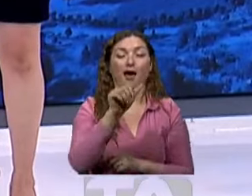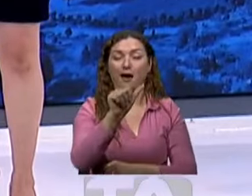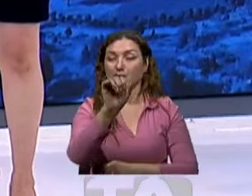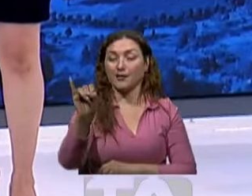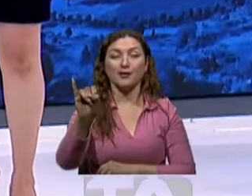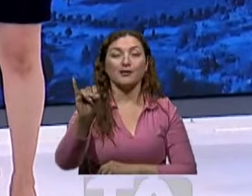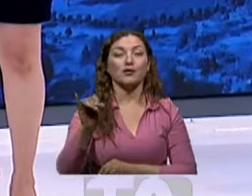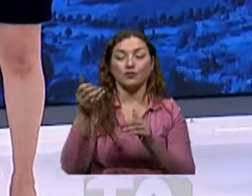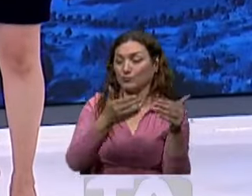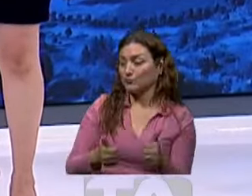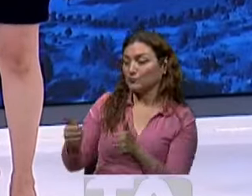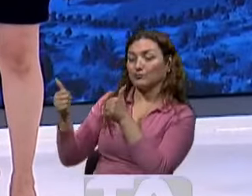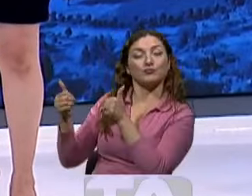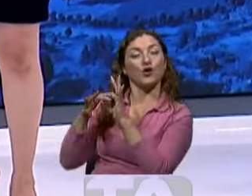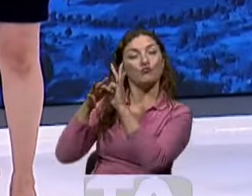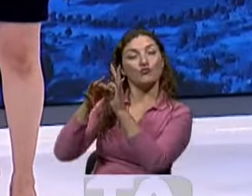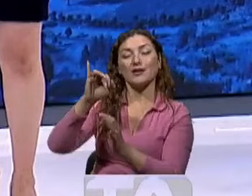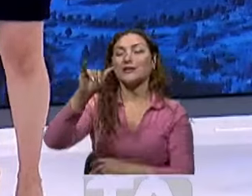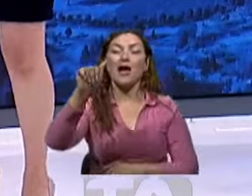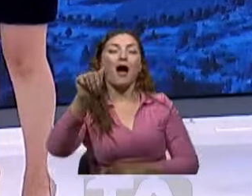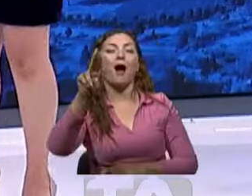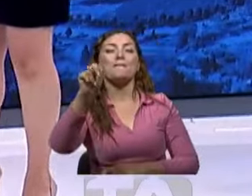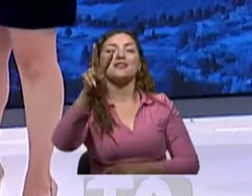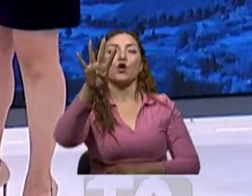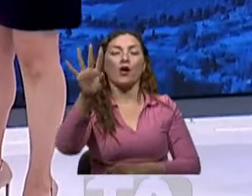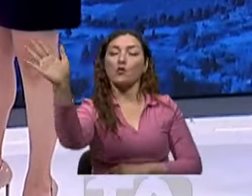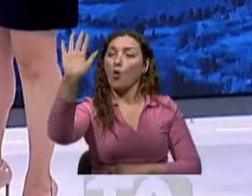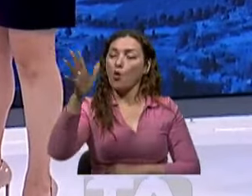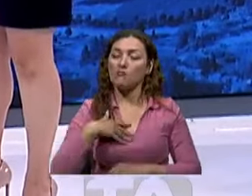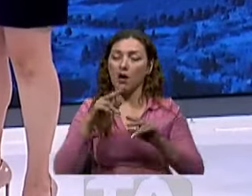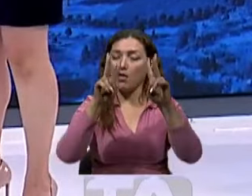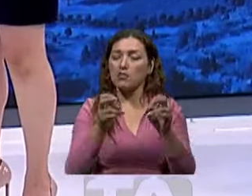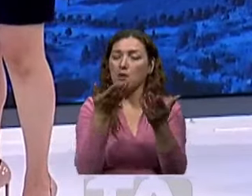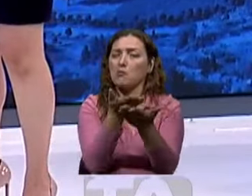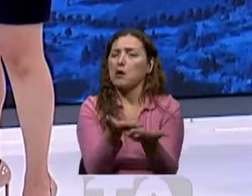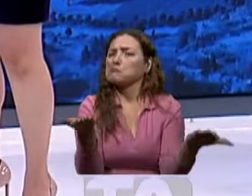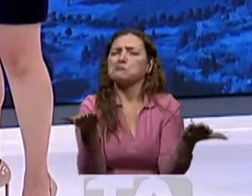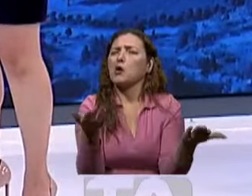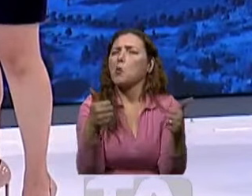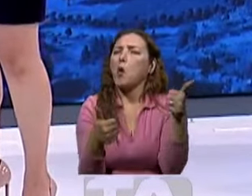ello, damos la bienvenida a nuestro compañero Ian 24. Hola Ian, ¿qué temas nos vas a presentar hoy?